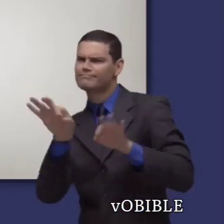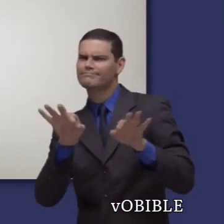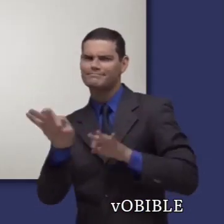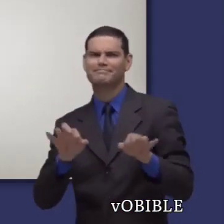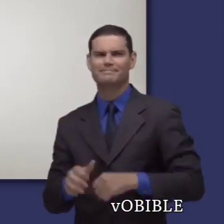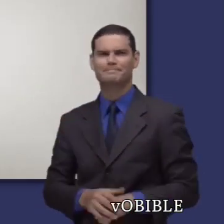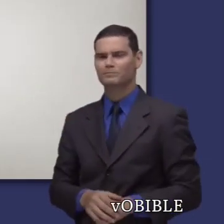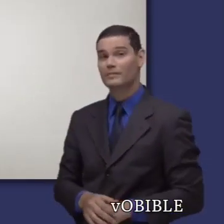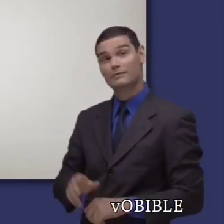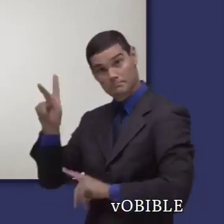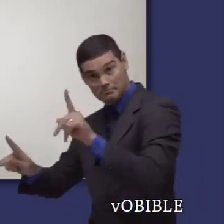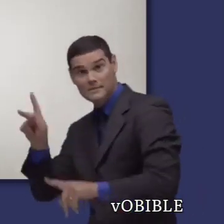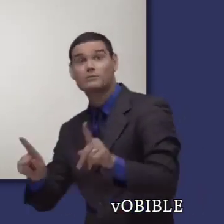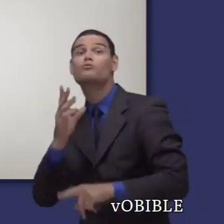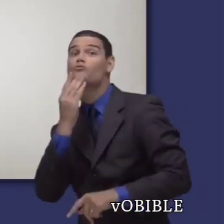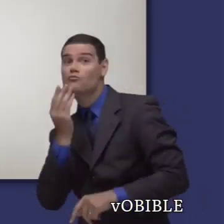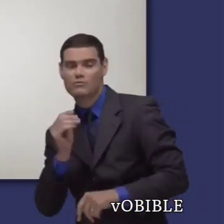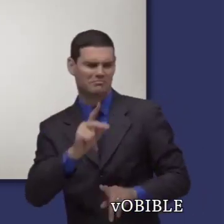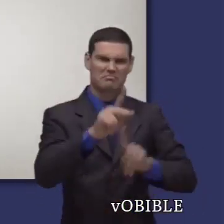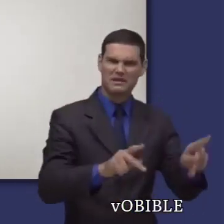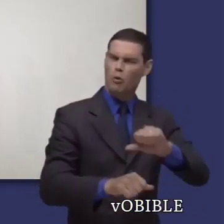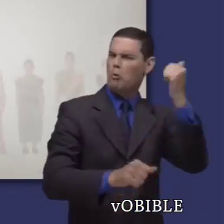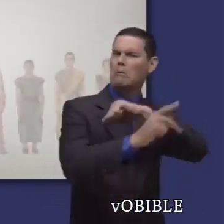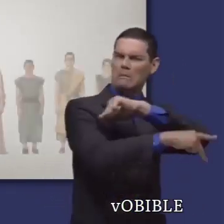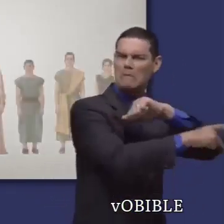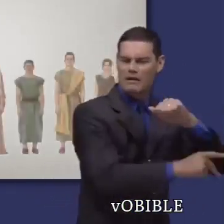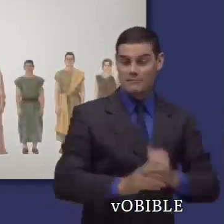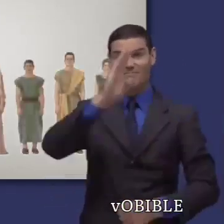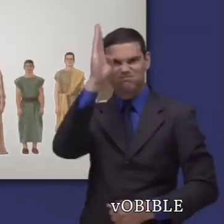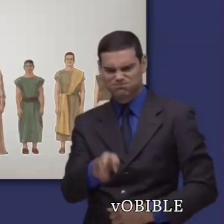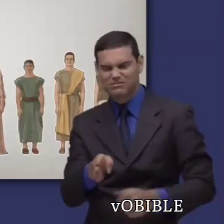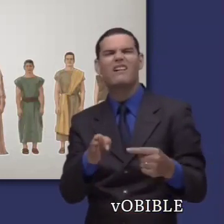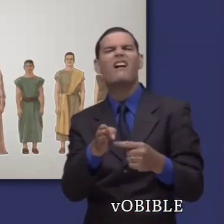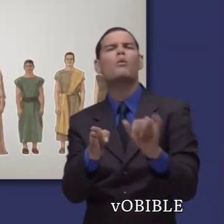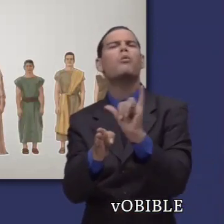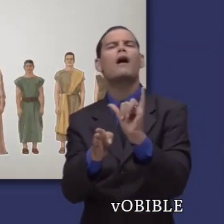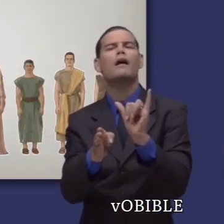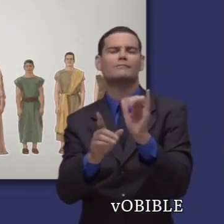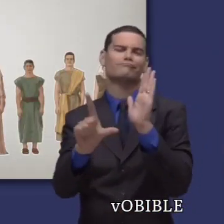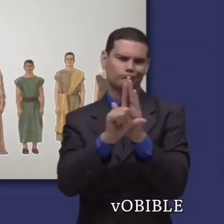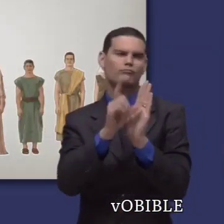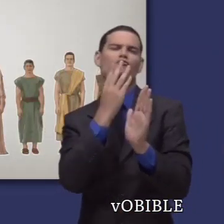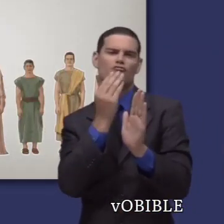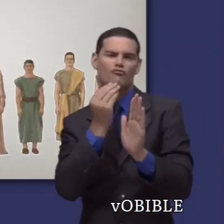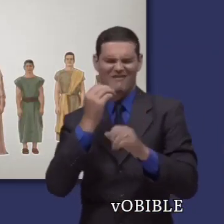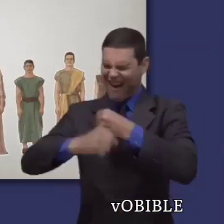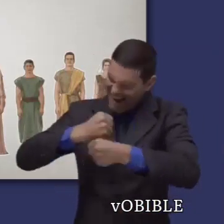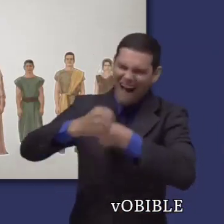En el capítulo 2, el apóstol compara la ley mosaica a un muro que separó durante mucho tiempo a los judíos de los